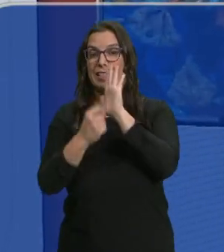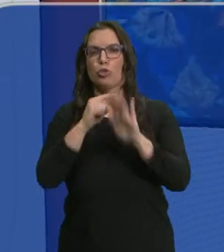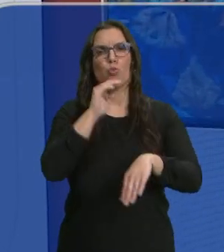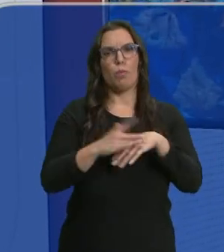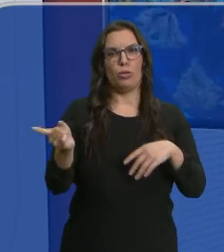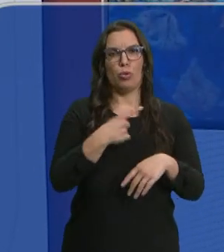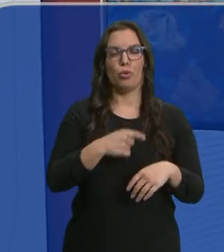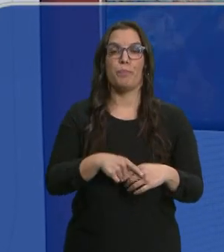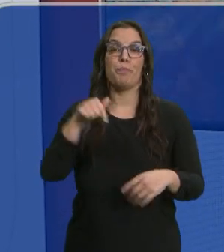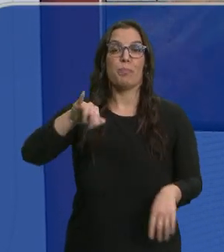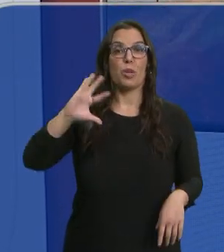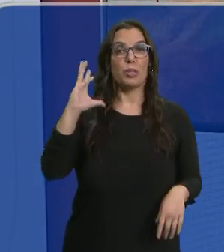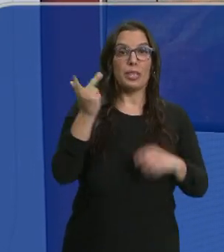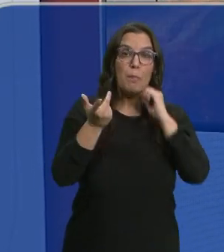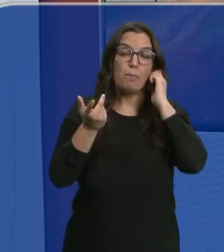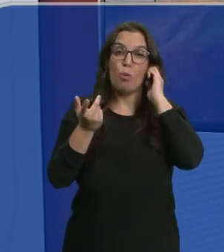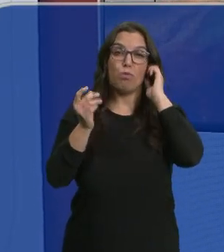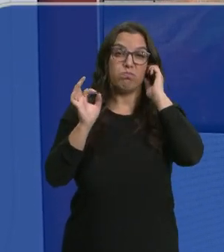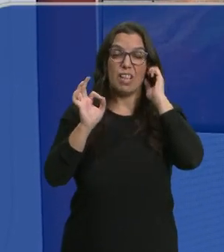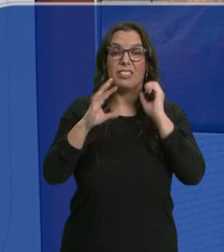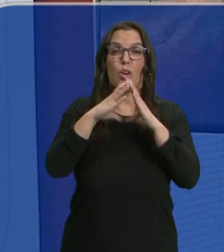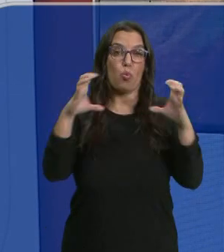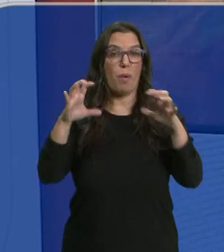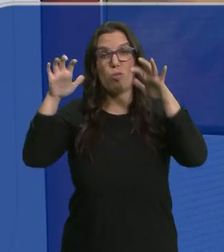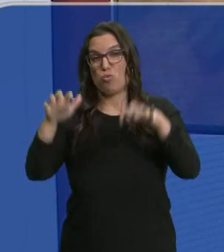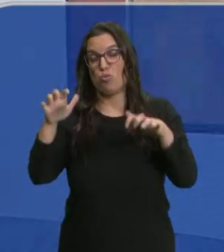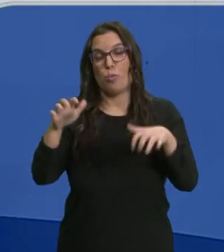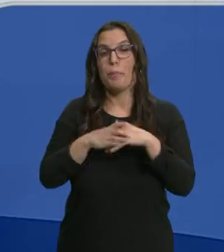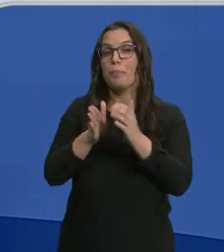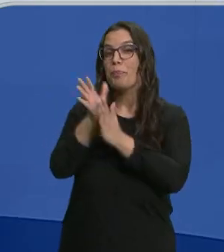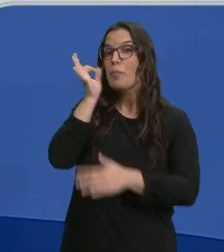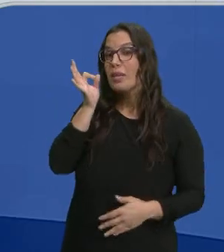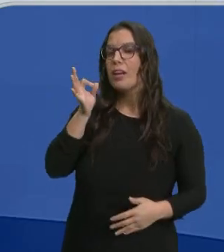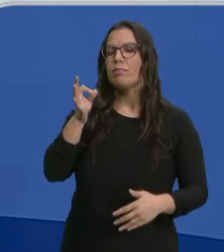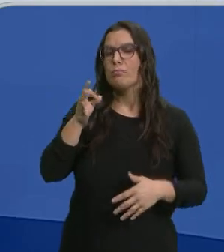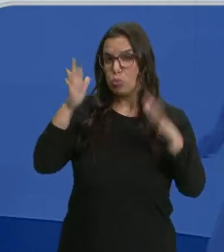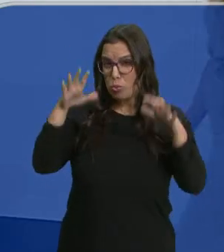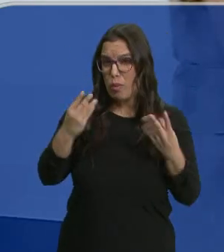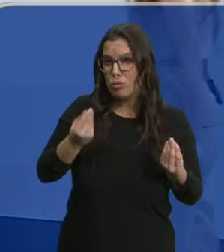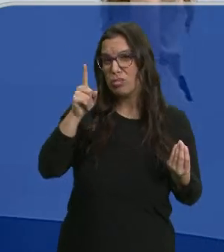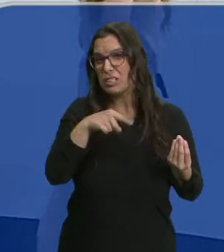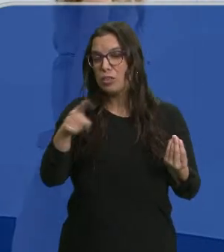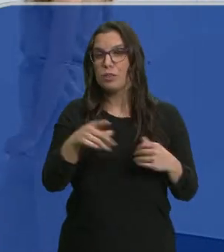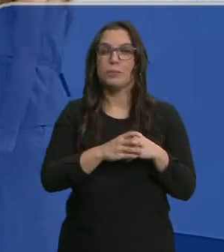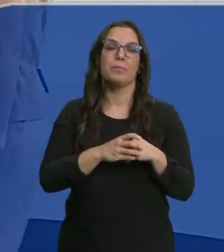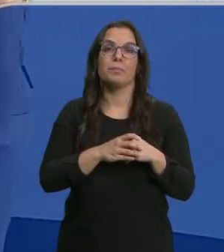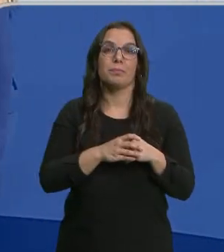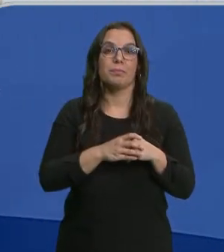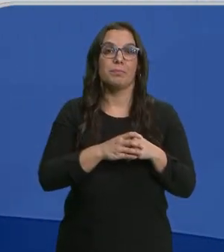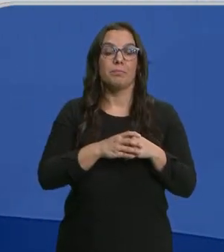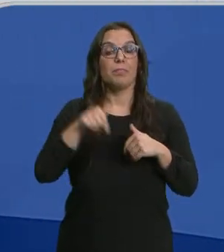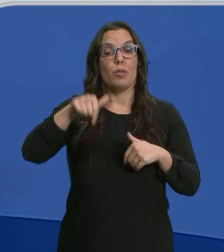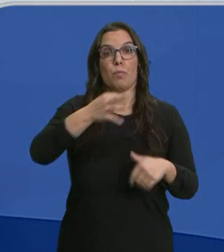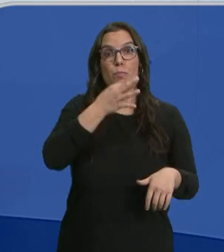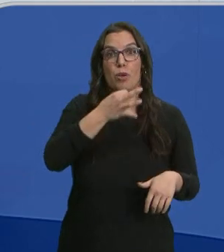Hoy en el mapa del tiempo hay poco lugar a lo que no sean nubes o agua. Silvia, ¿cuánto va a llover? Las precipitaciones se van a